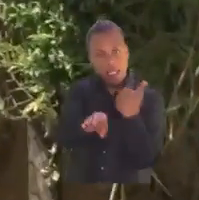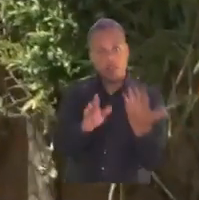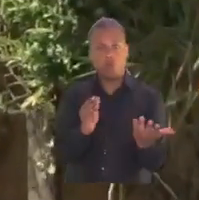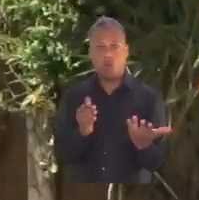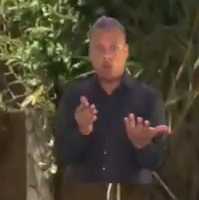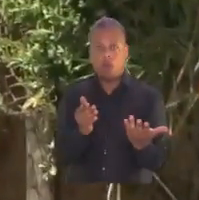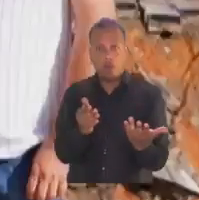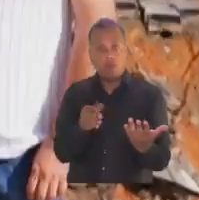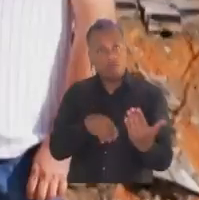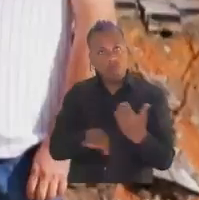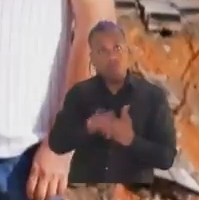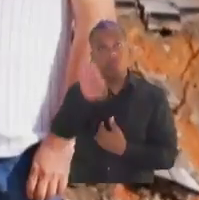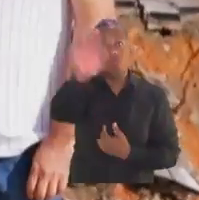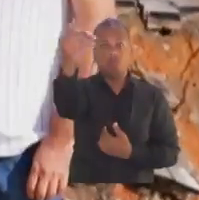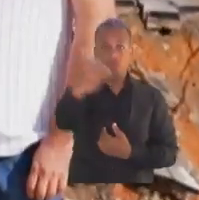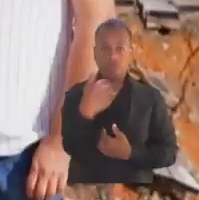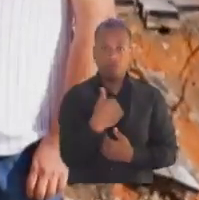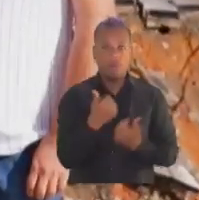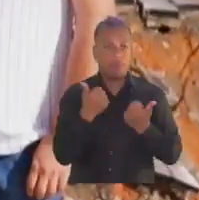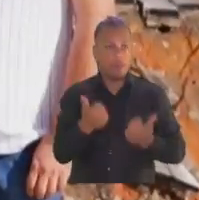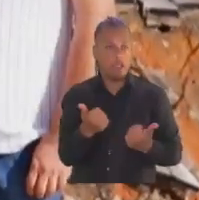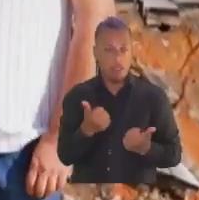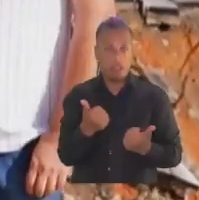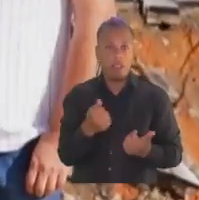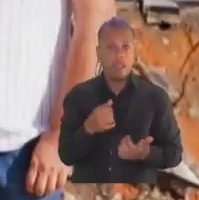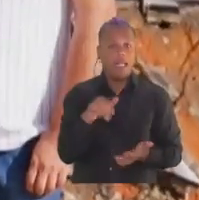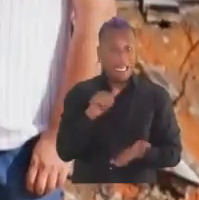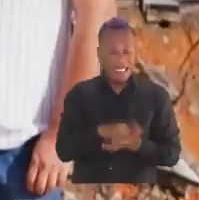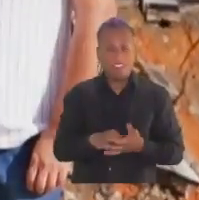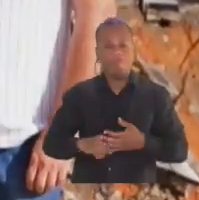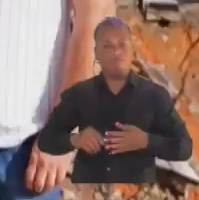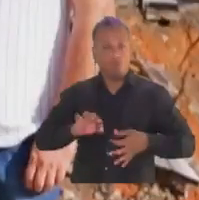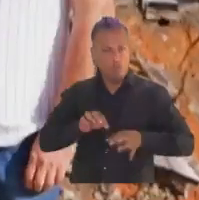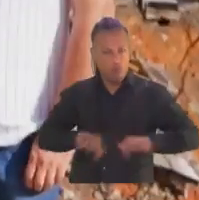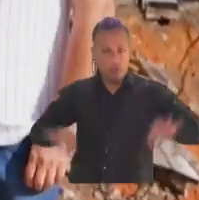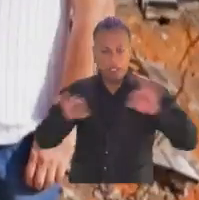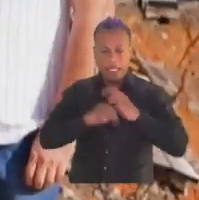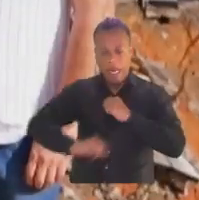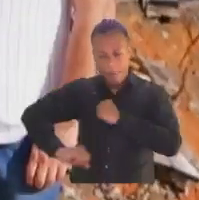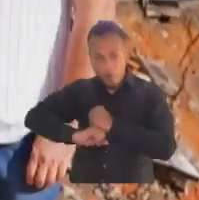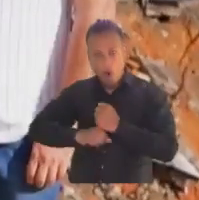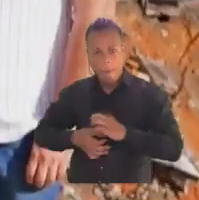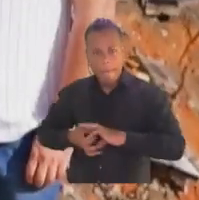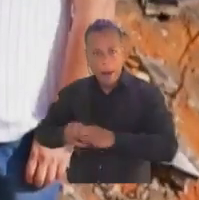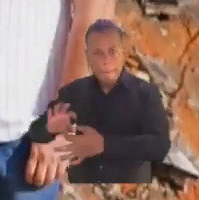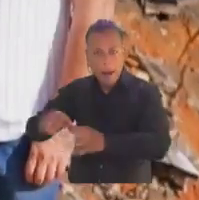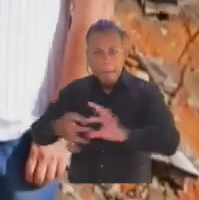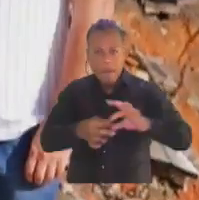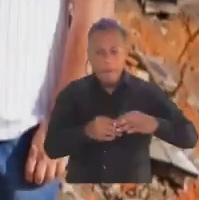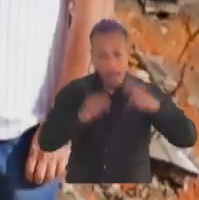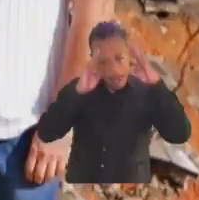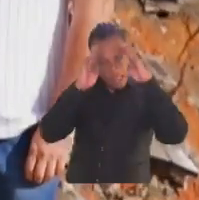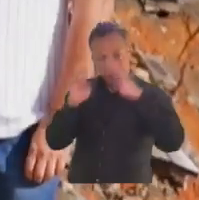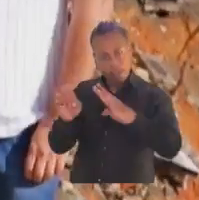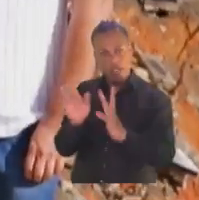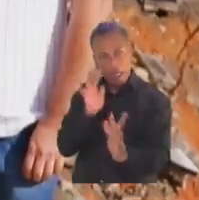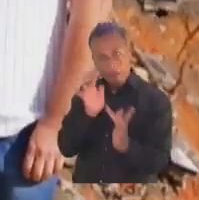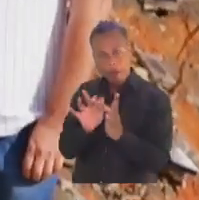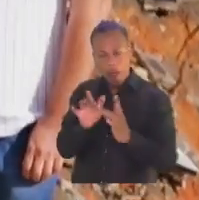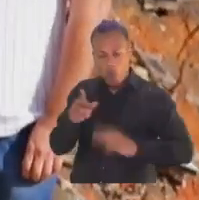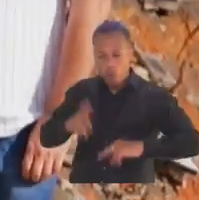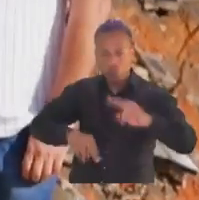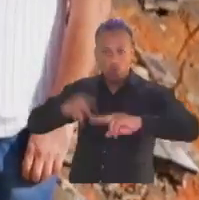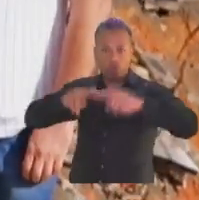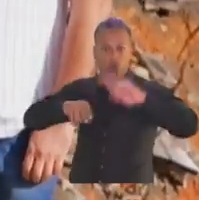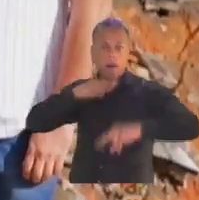de esta Vereda es así con solidaridad y con atención oportuna como estamos construyendo